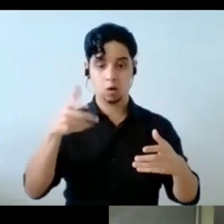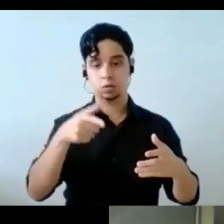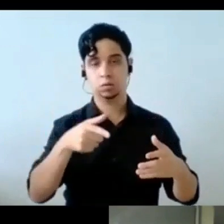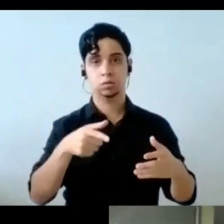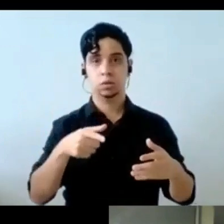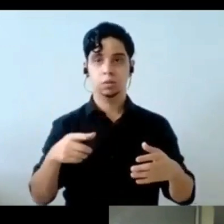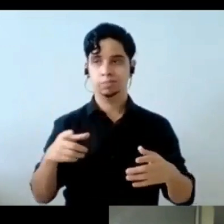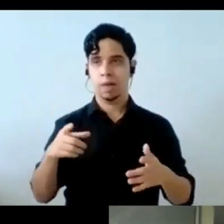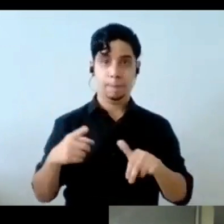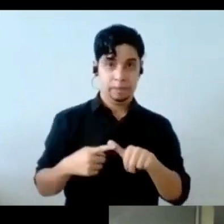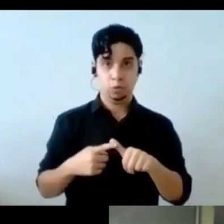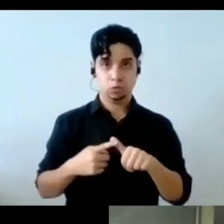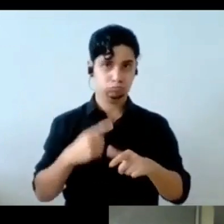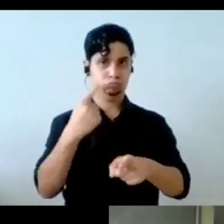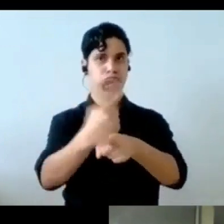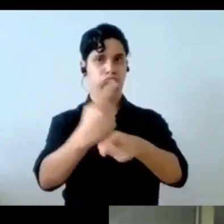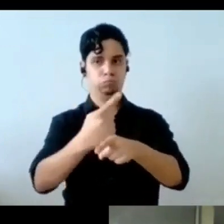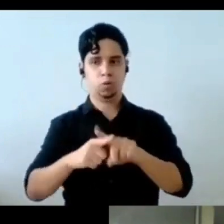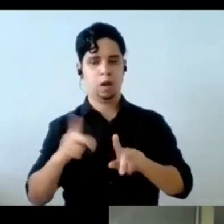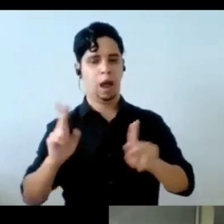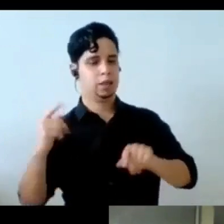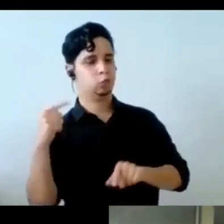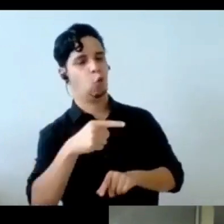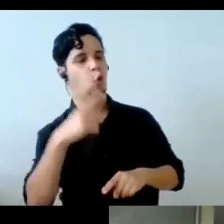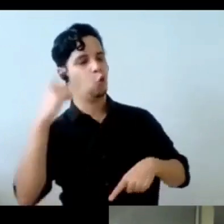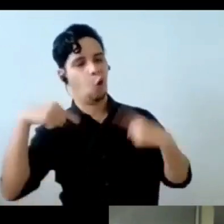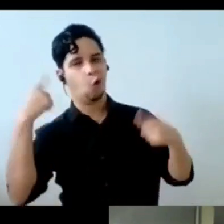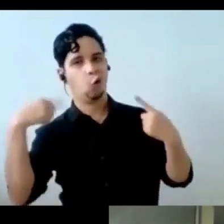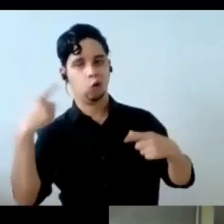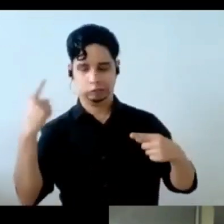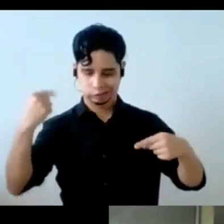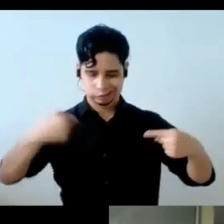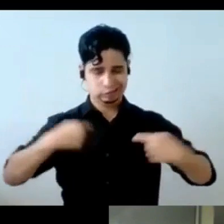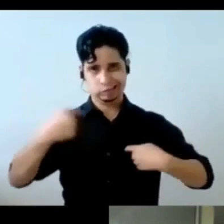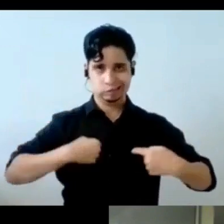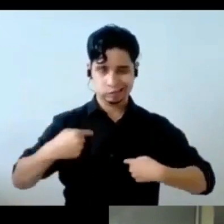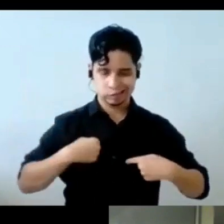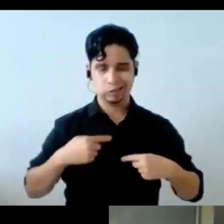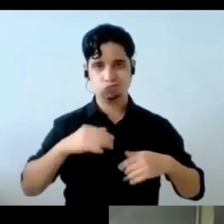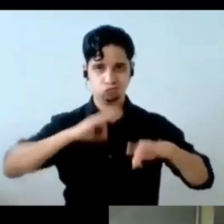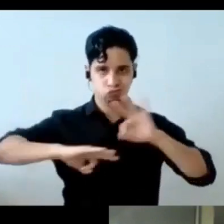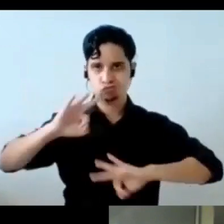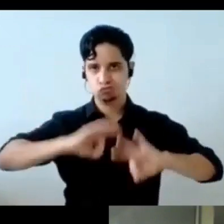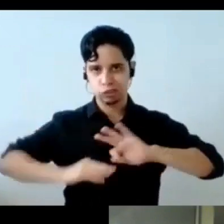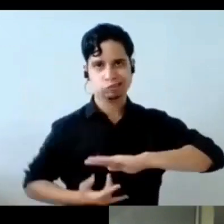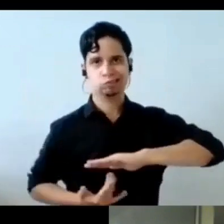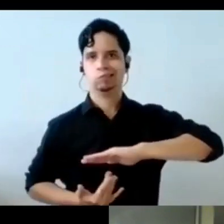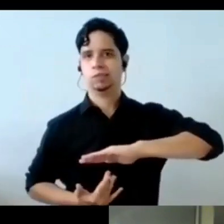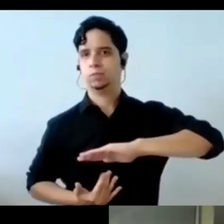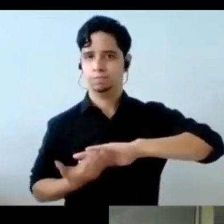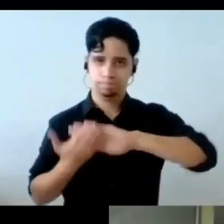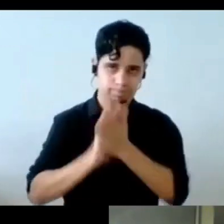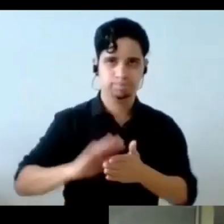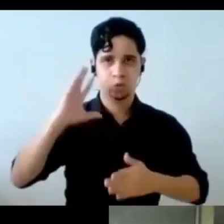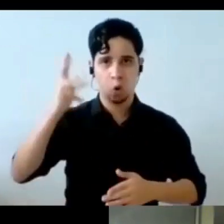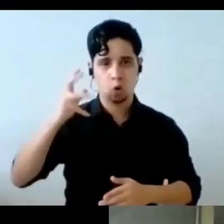sí estando en un manicomio, pero es por eso, yo me imagino por la frustración, ¿tú sabes lo que es eso? Pero lo que pasa es que él también estaba